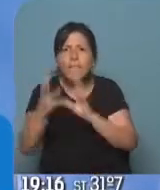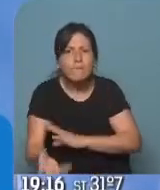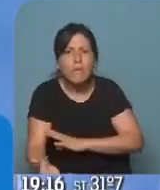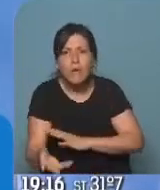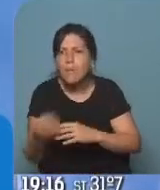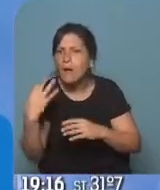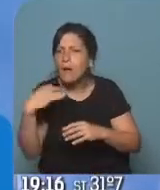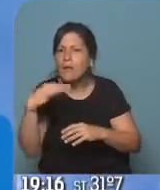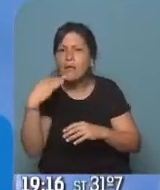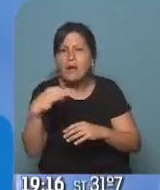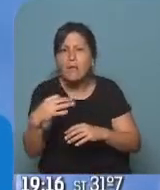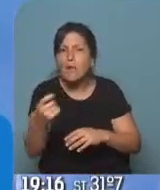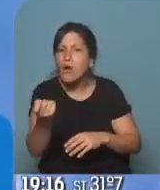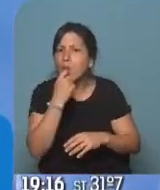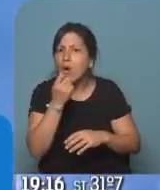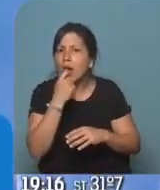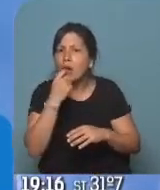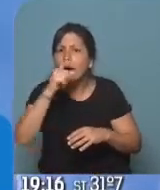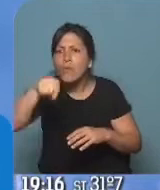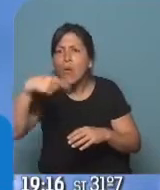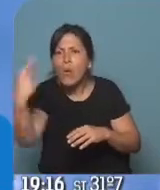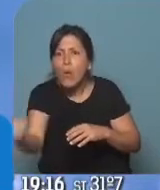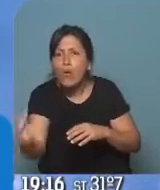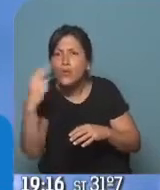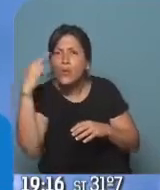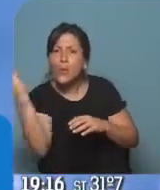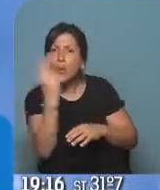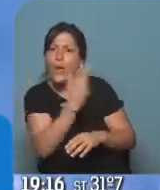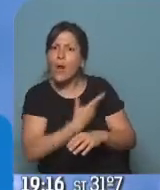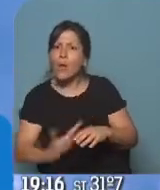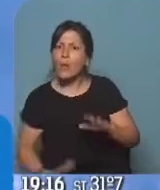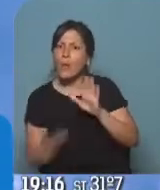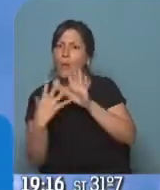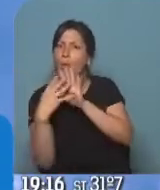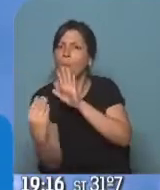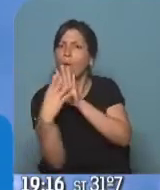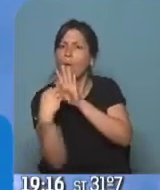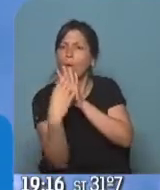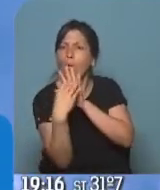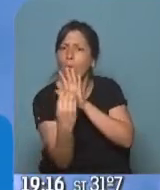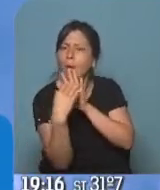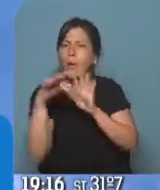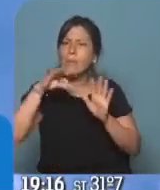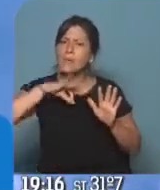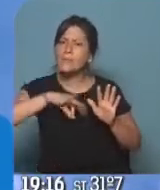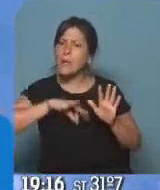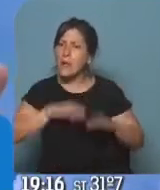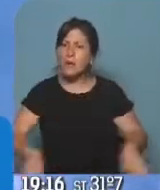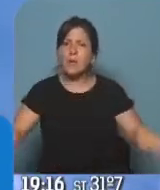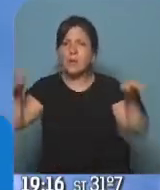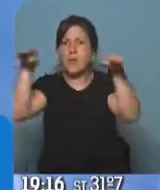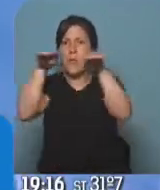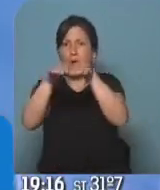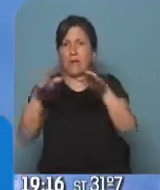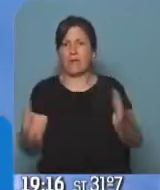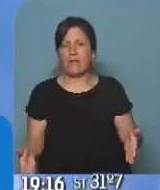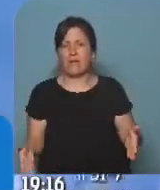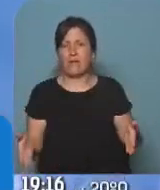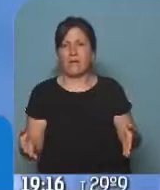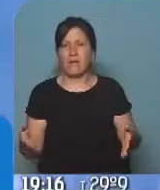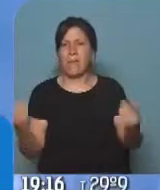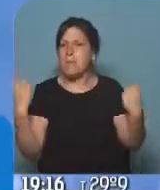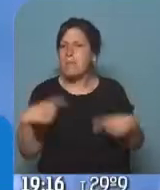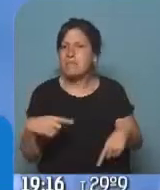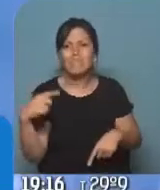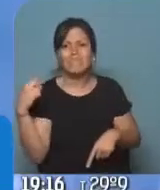son remunerativas y que entregan el salario, como nosotros comúnmente decimos, salarios en cifras en negro. Y a la hora